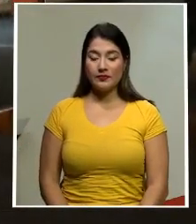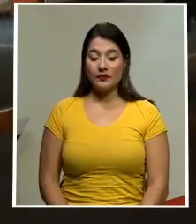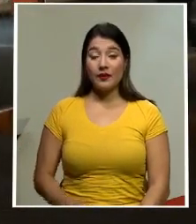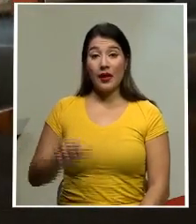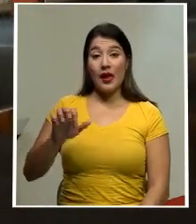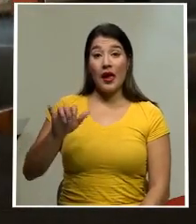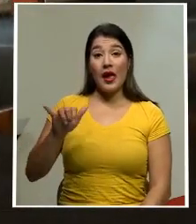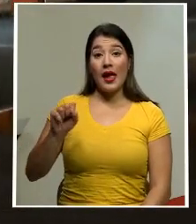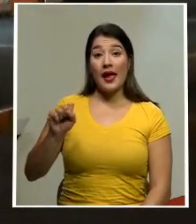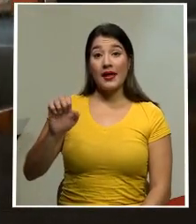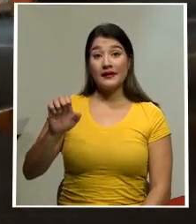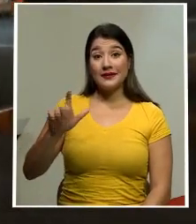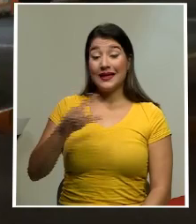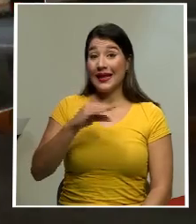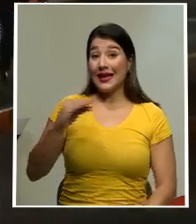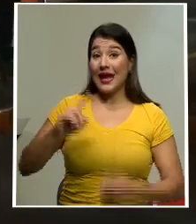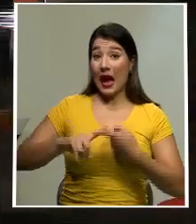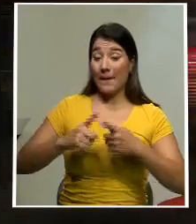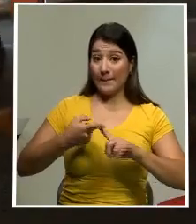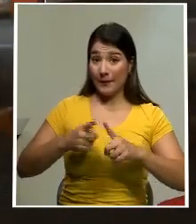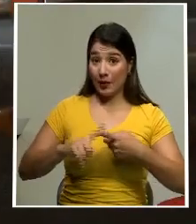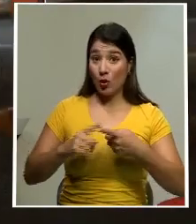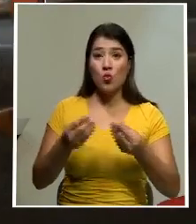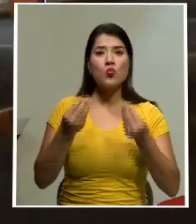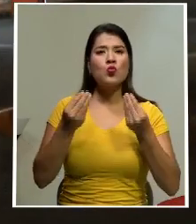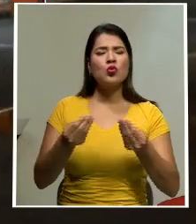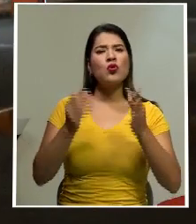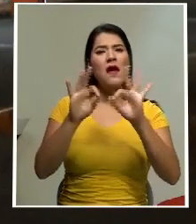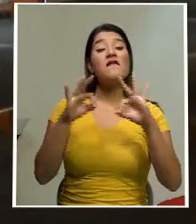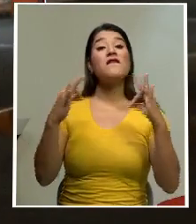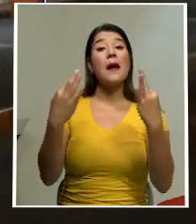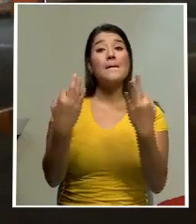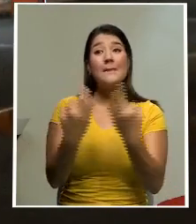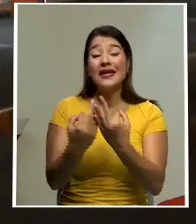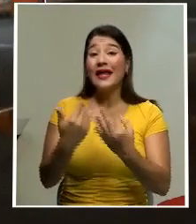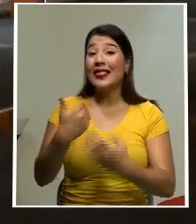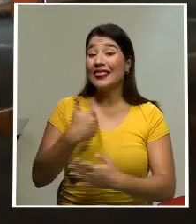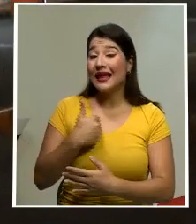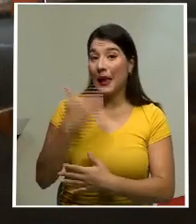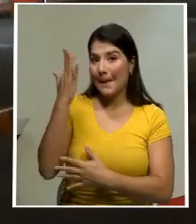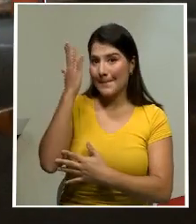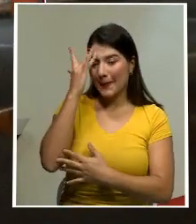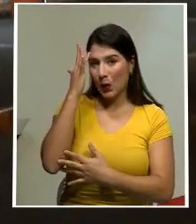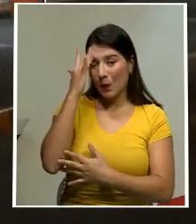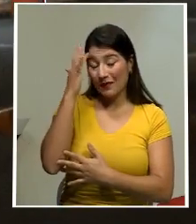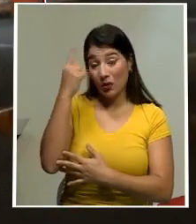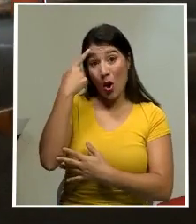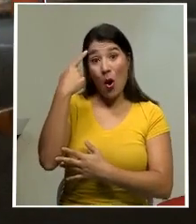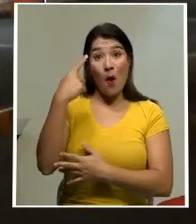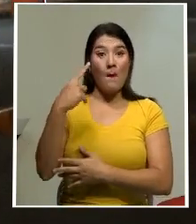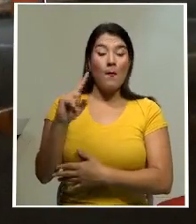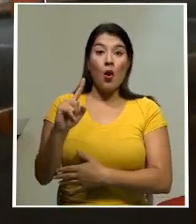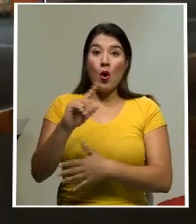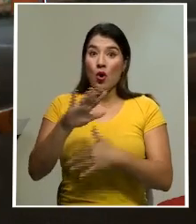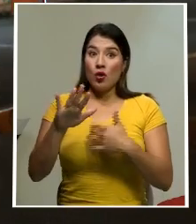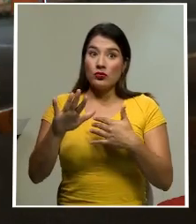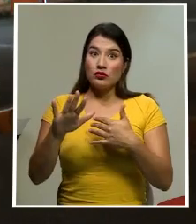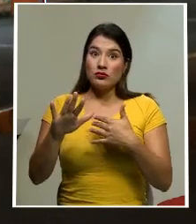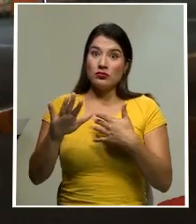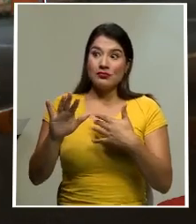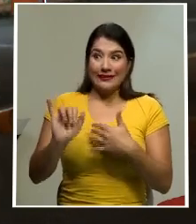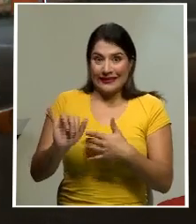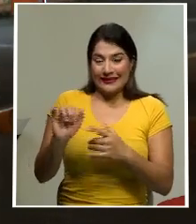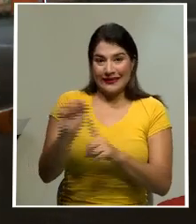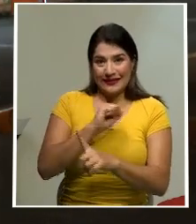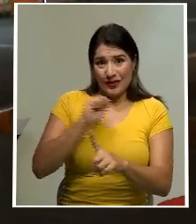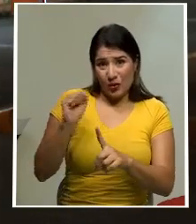Eisel y amigos televidentes, muchas son las familias que mantienen preocupación por lo que pueda suceder y cuánto tiempo tardaría